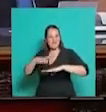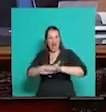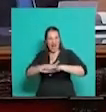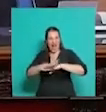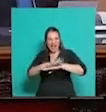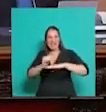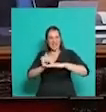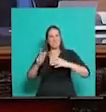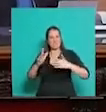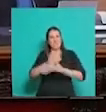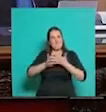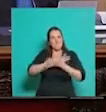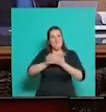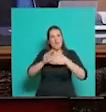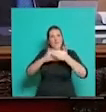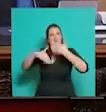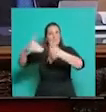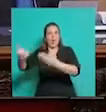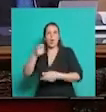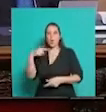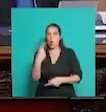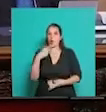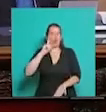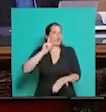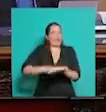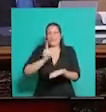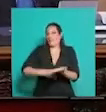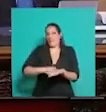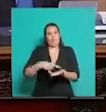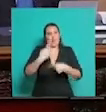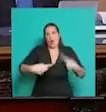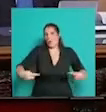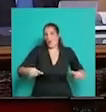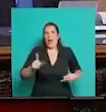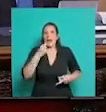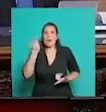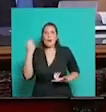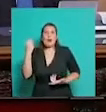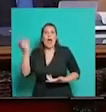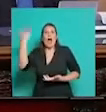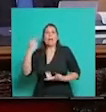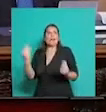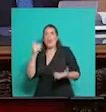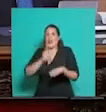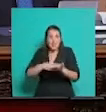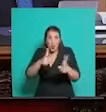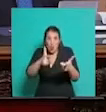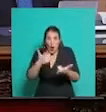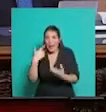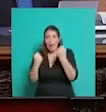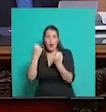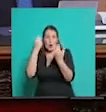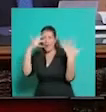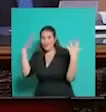que nos merecemos por otro lado, también hago el análisis y digo, también en su momento, cuando ustedes iniciaron este